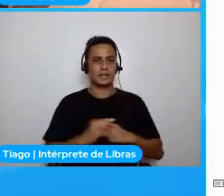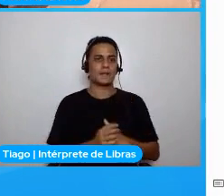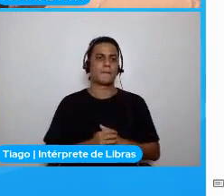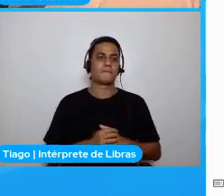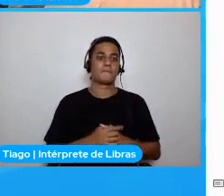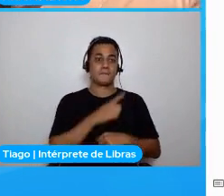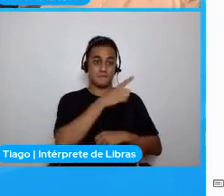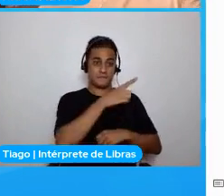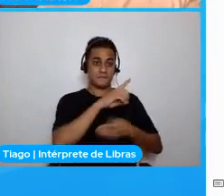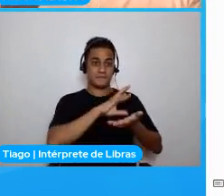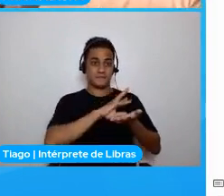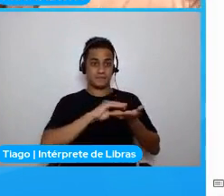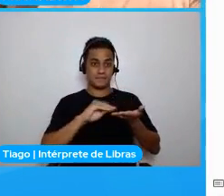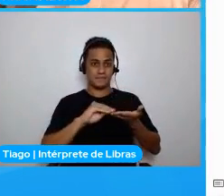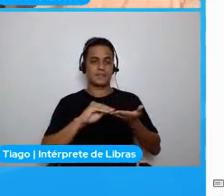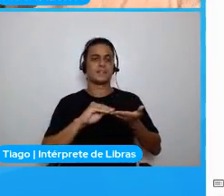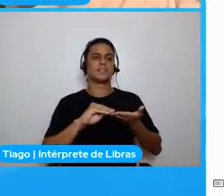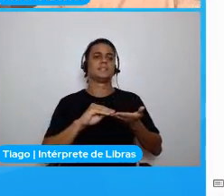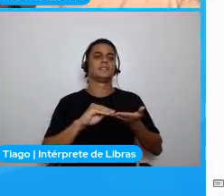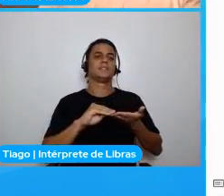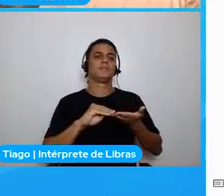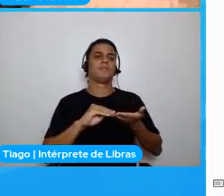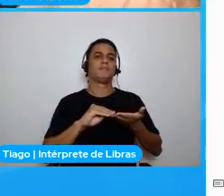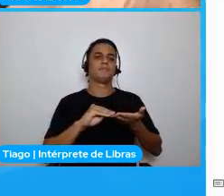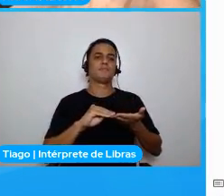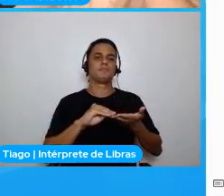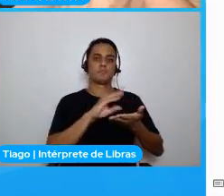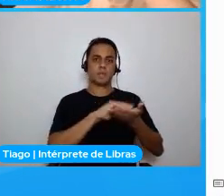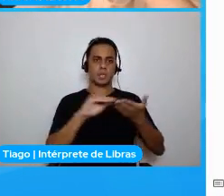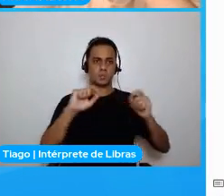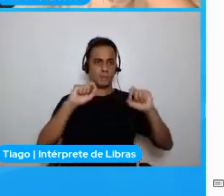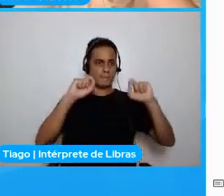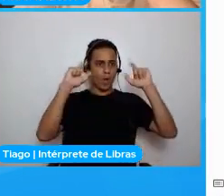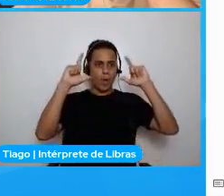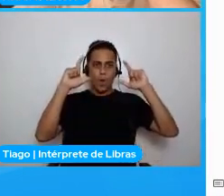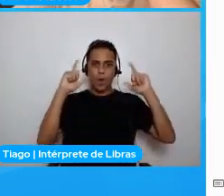datos outlier o datos aberrantes.